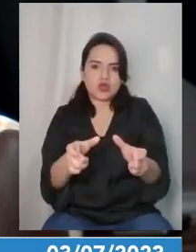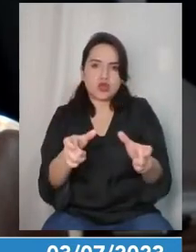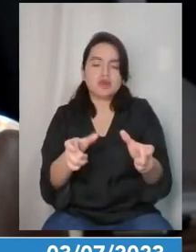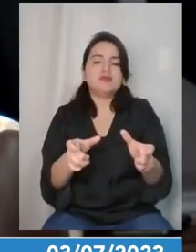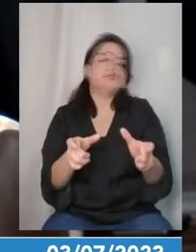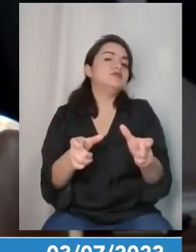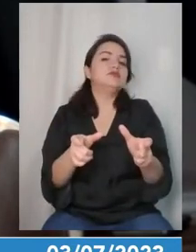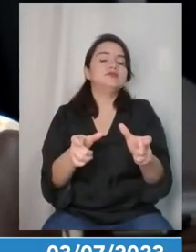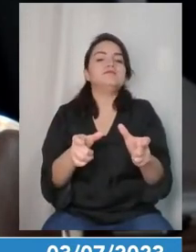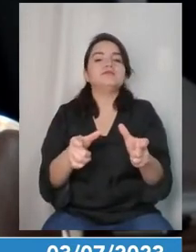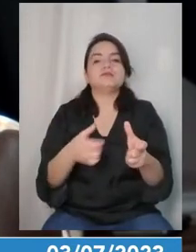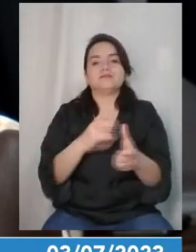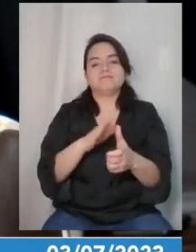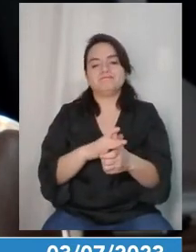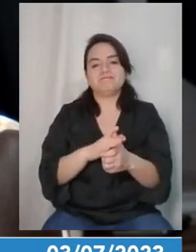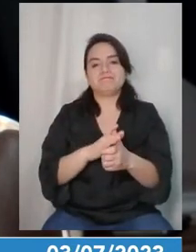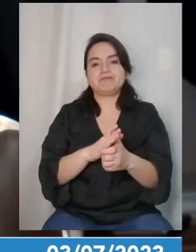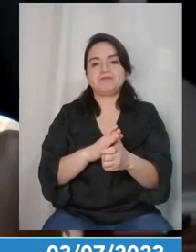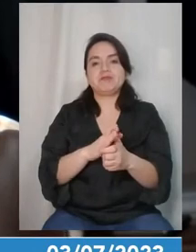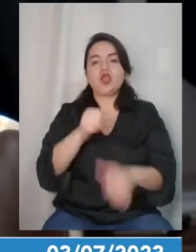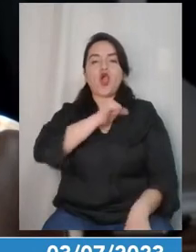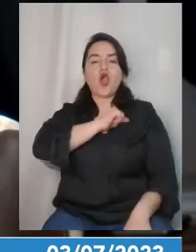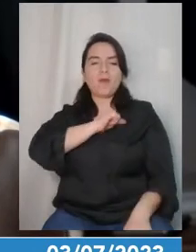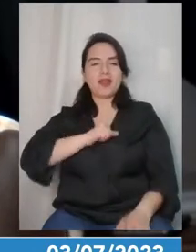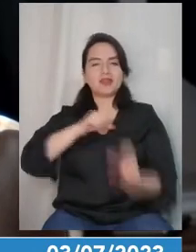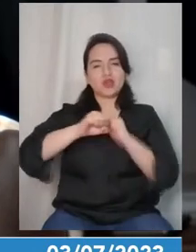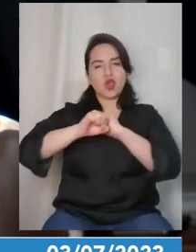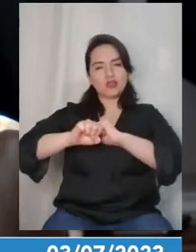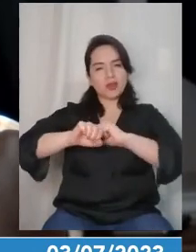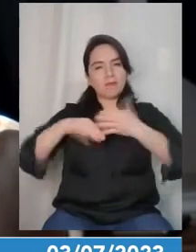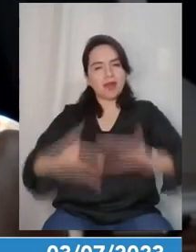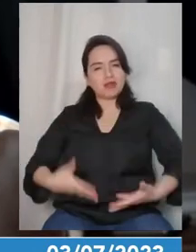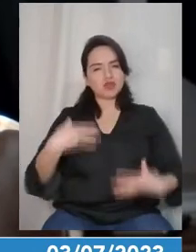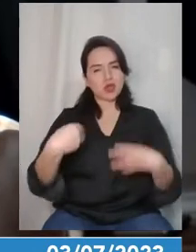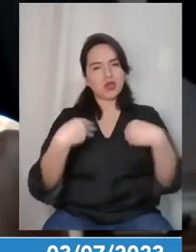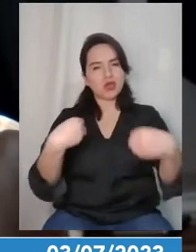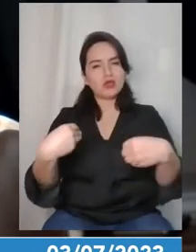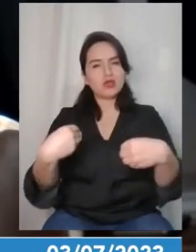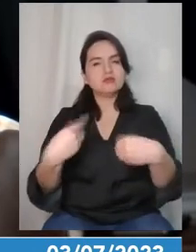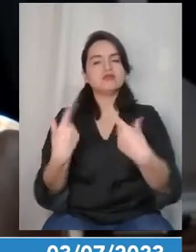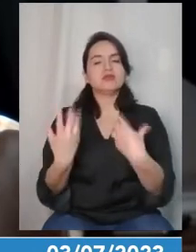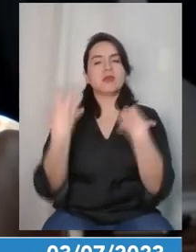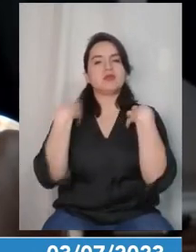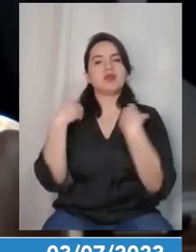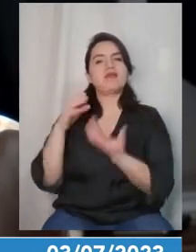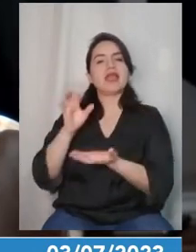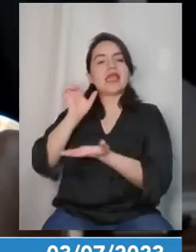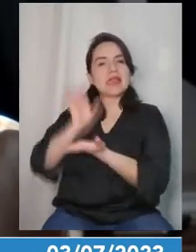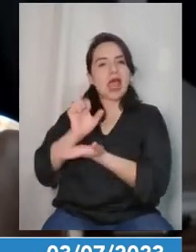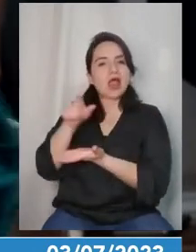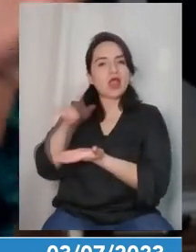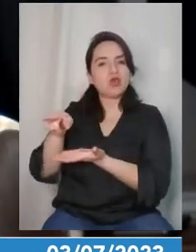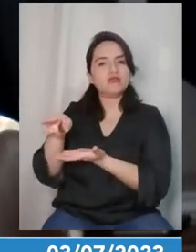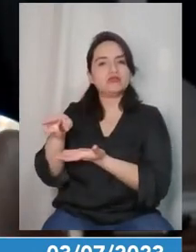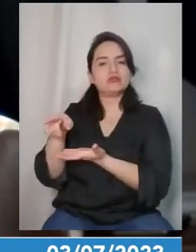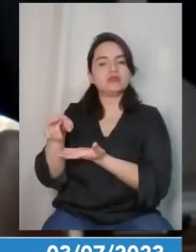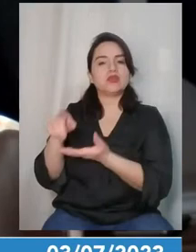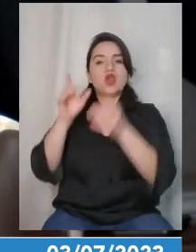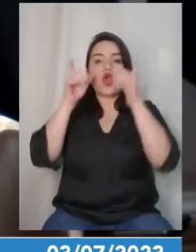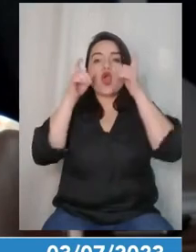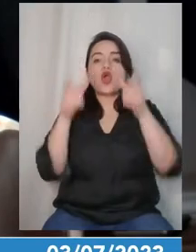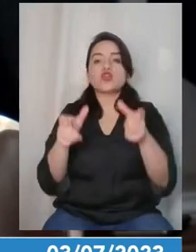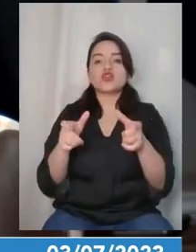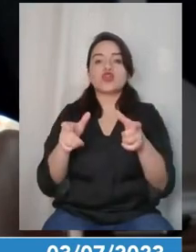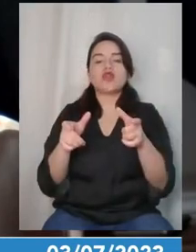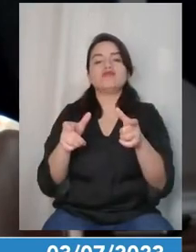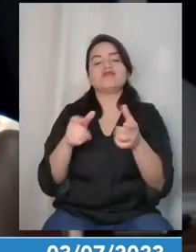e incorporar como deber del Estado no solo el cuidado, sino que también el control para evitar problemas como por